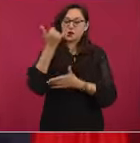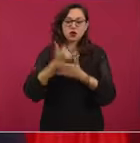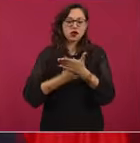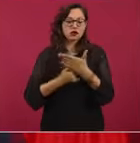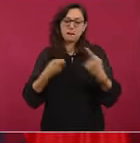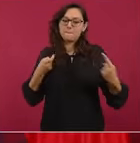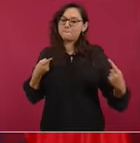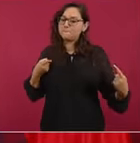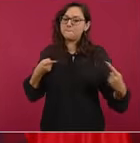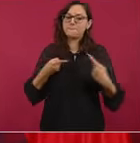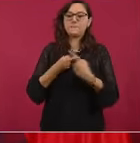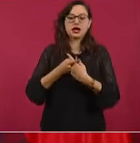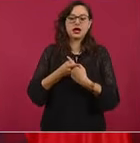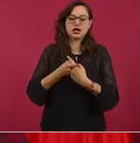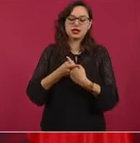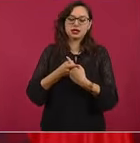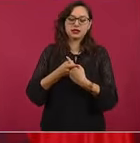nación.